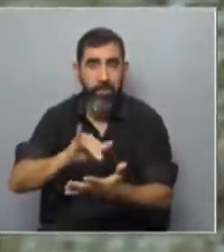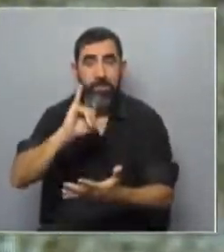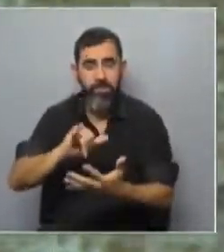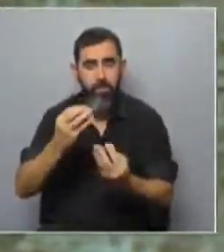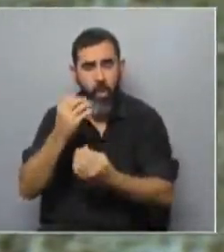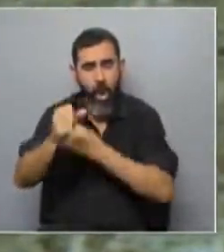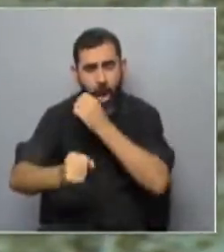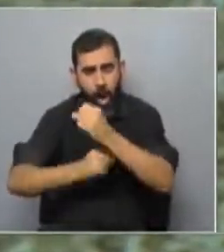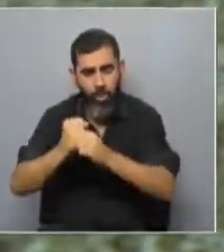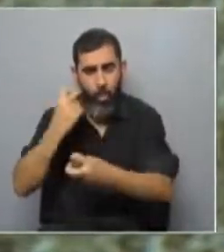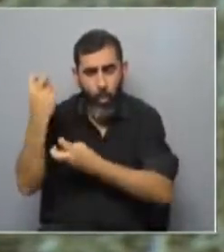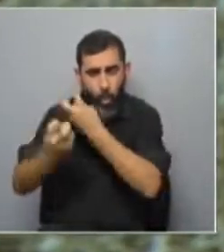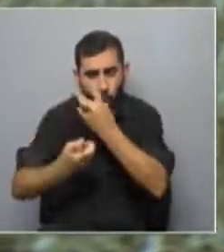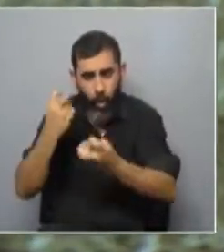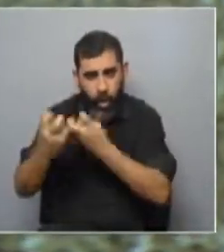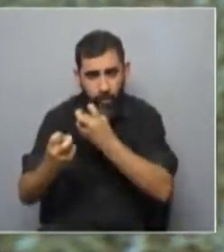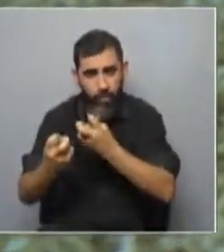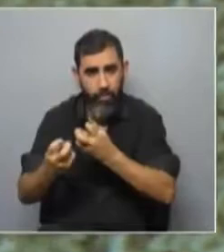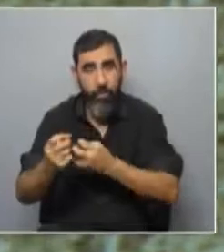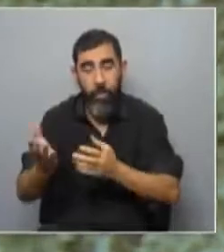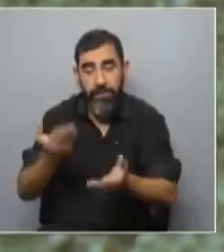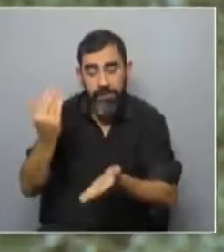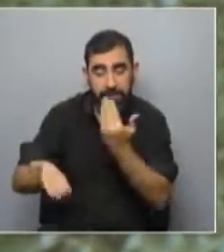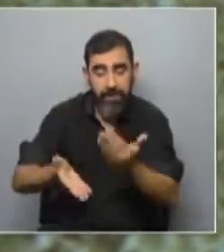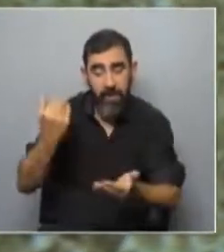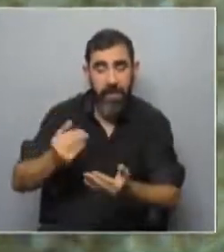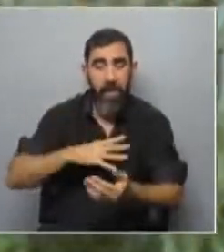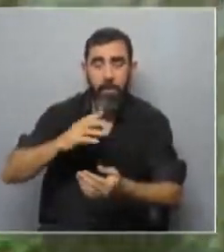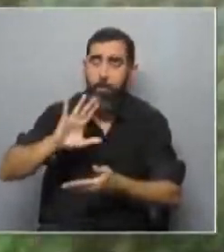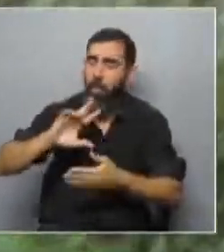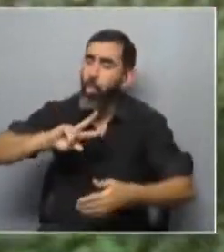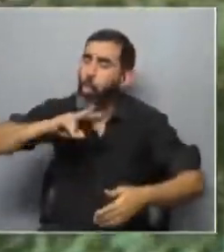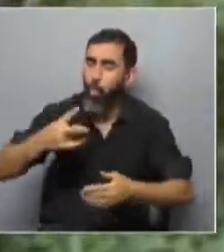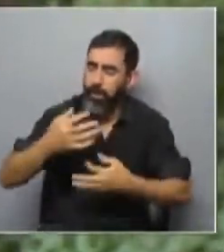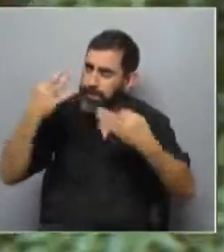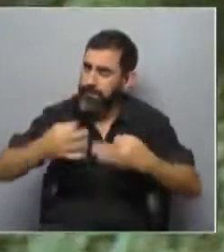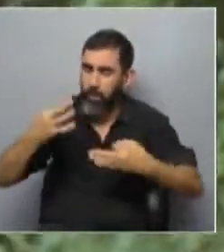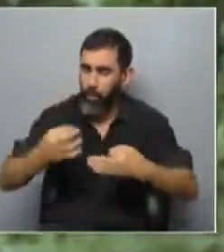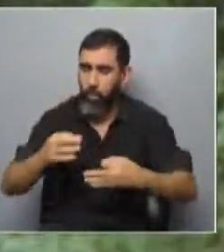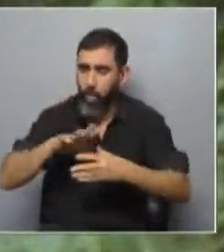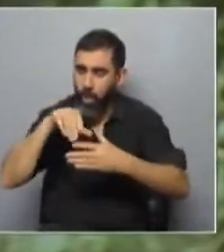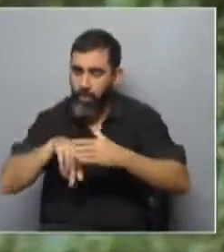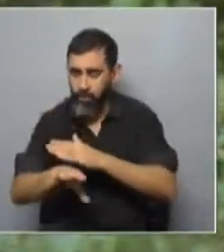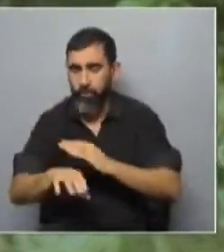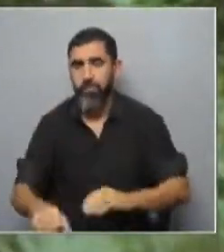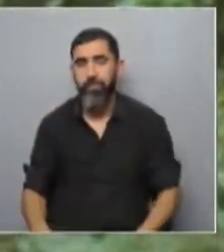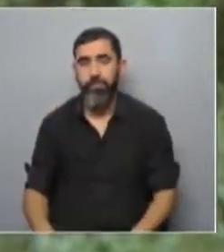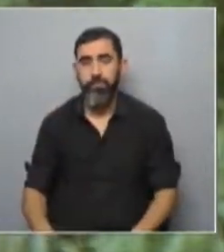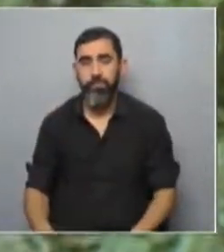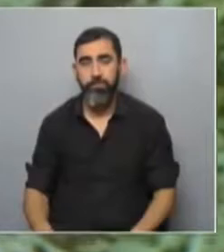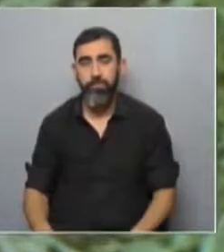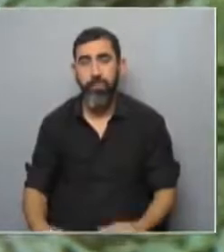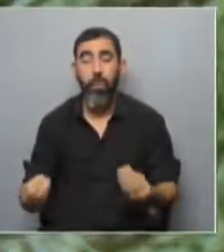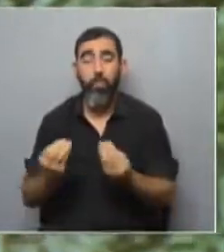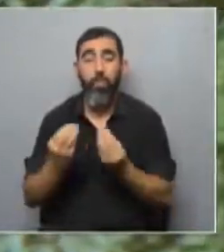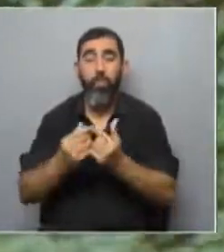muchos años excavando, sabemos que de lo que sacamos hay por lo menos el doble de lo que hay como para extraer. Y bueno, muchas cosas